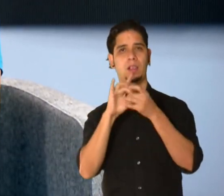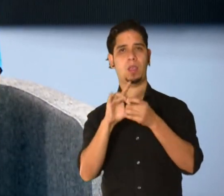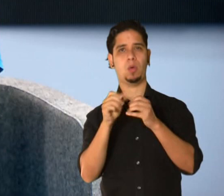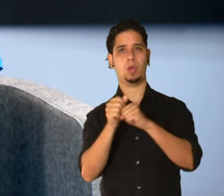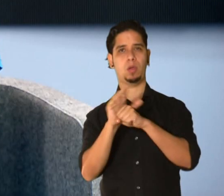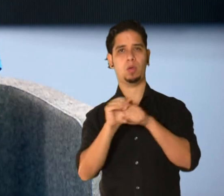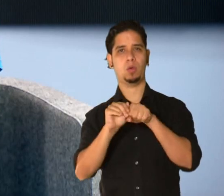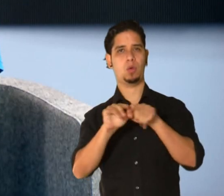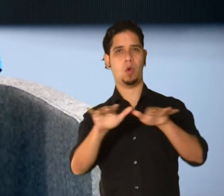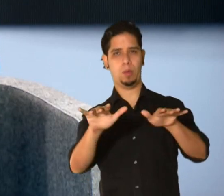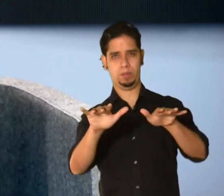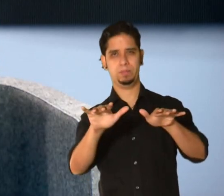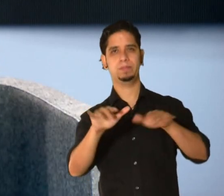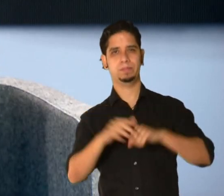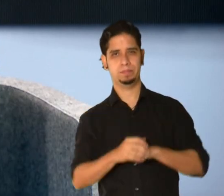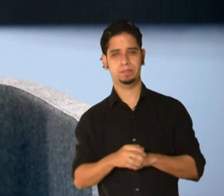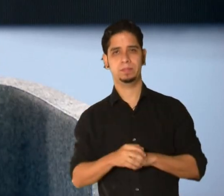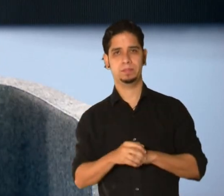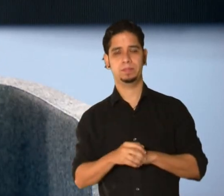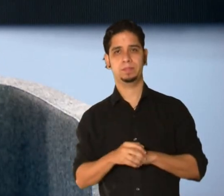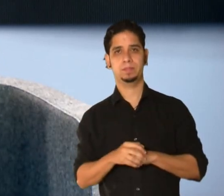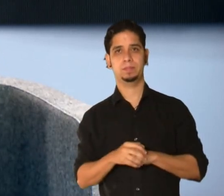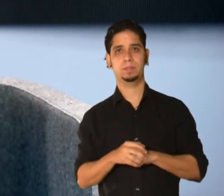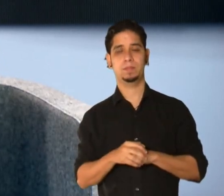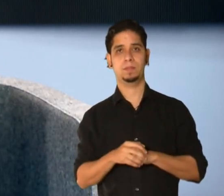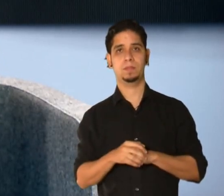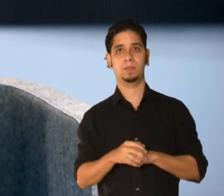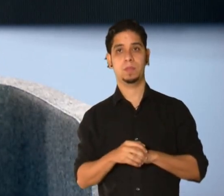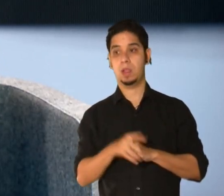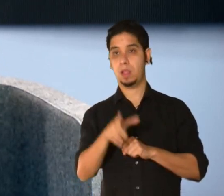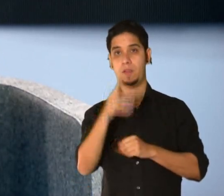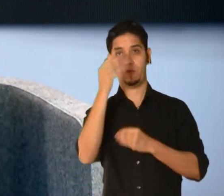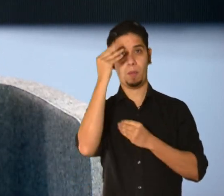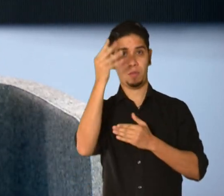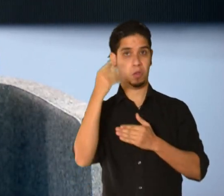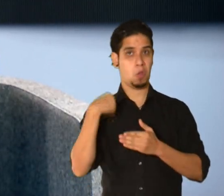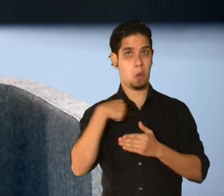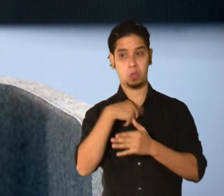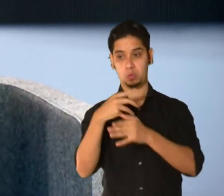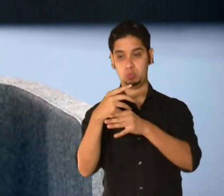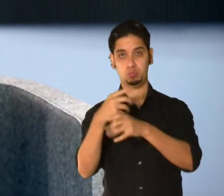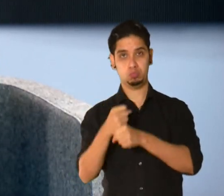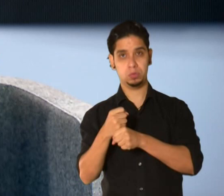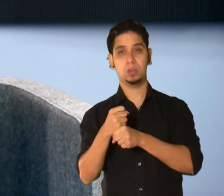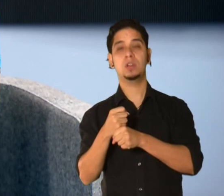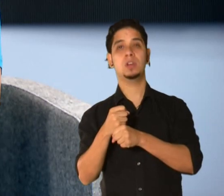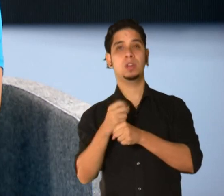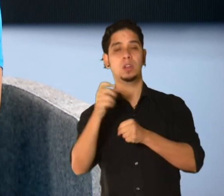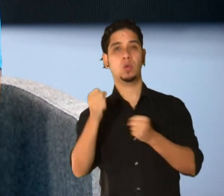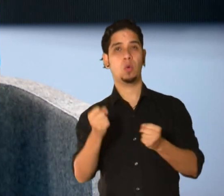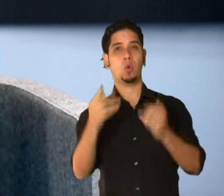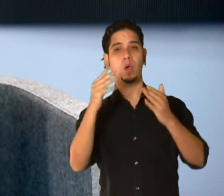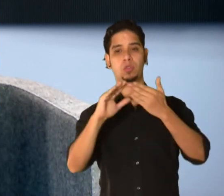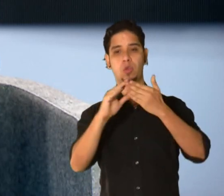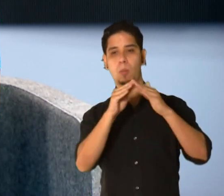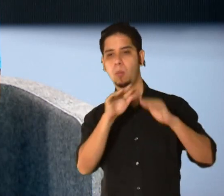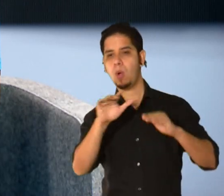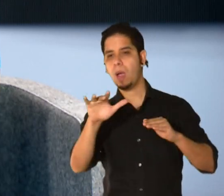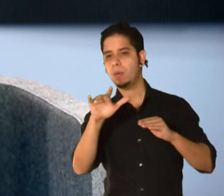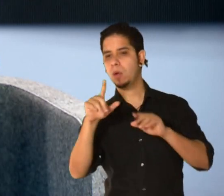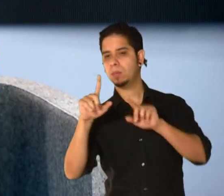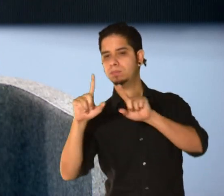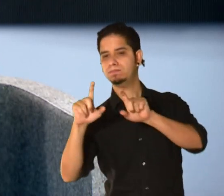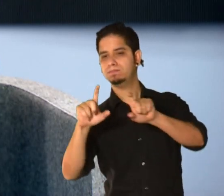población y en sus respectivas comunidades. Sobre los datos obtenidos y en cuántos pueblos se recogieron